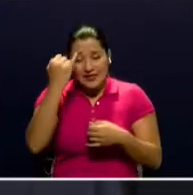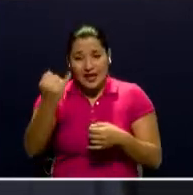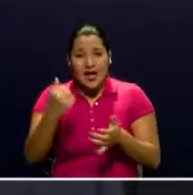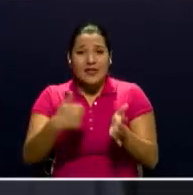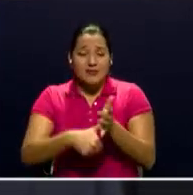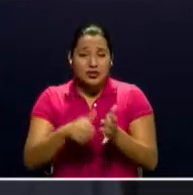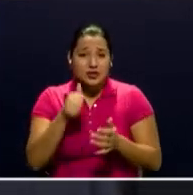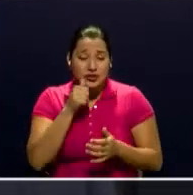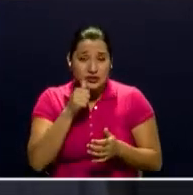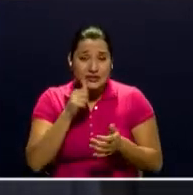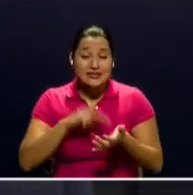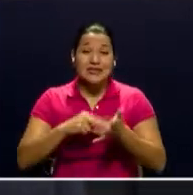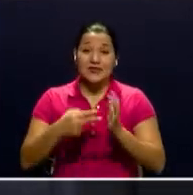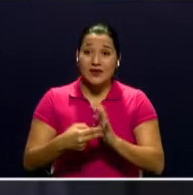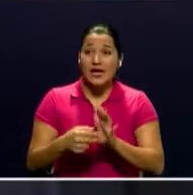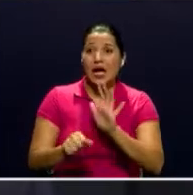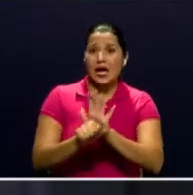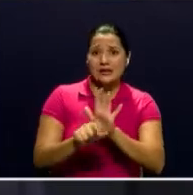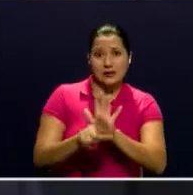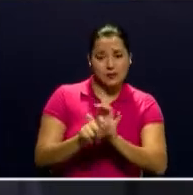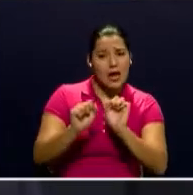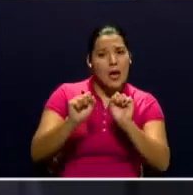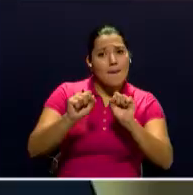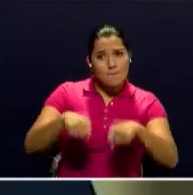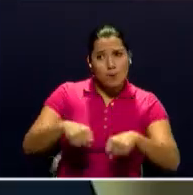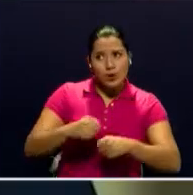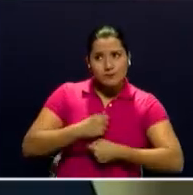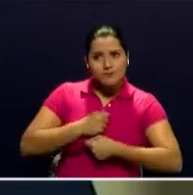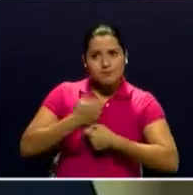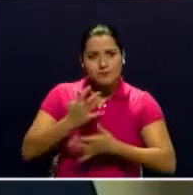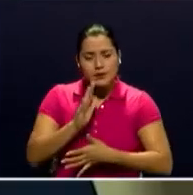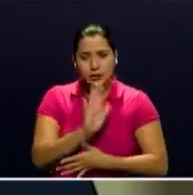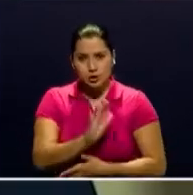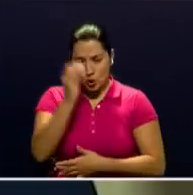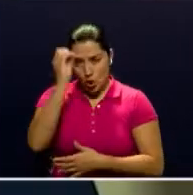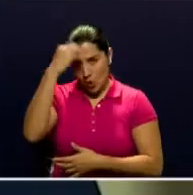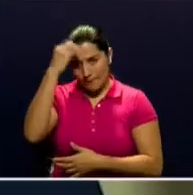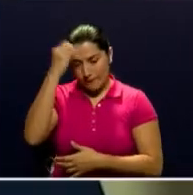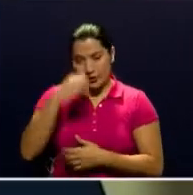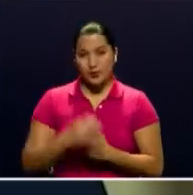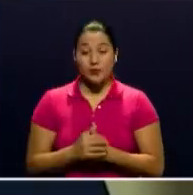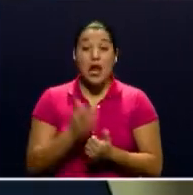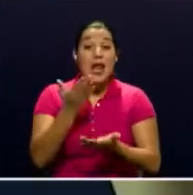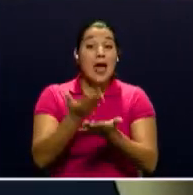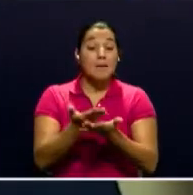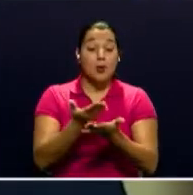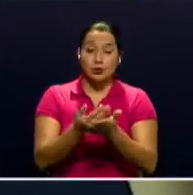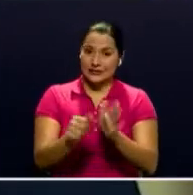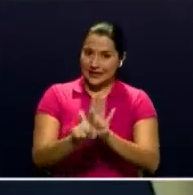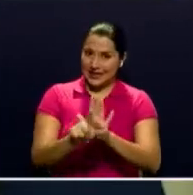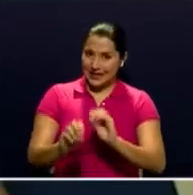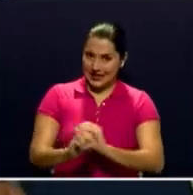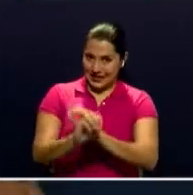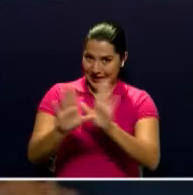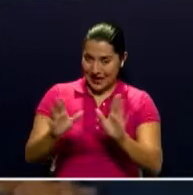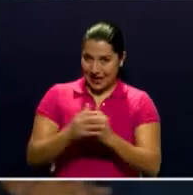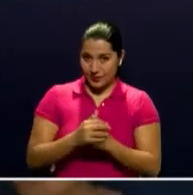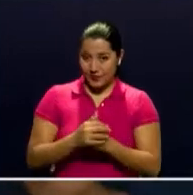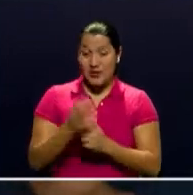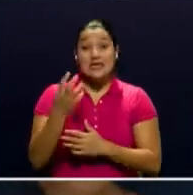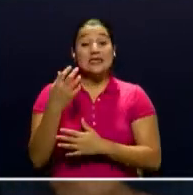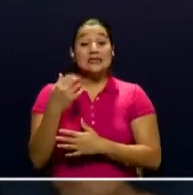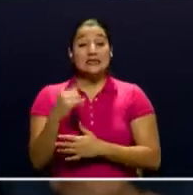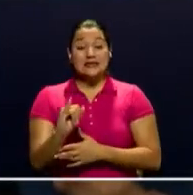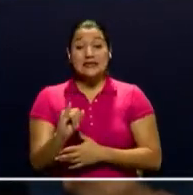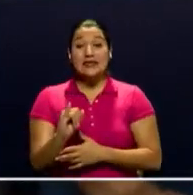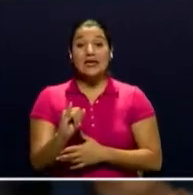es que la Asamblea Legislativa pueda manifestarse con un caso contra. Cabe indicar que la propuesta de ley es clara en cuanto a que si la lista del